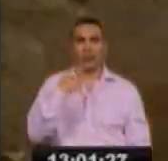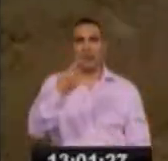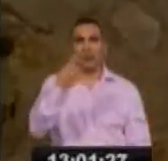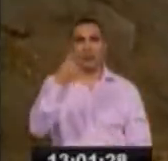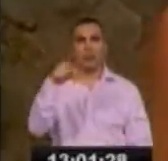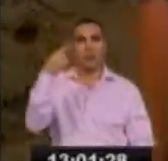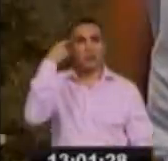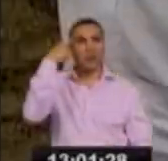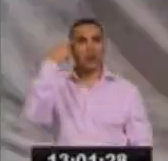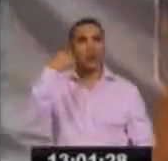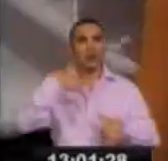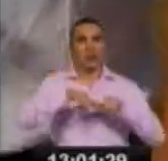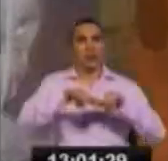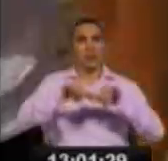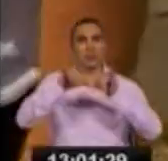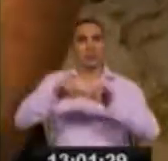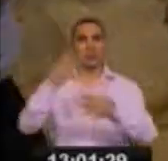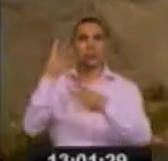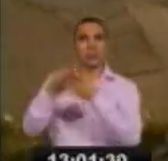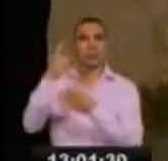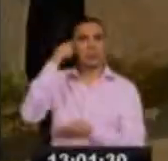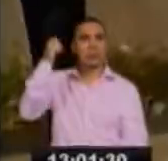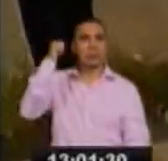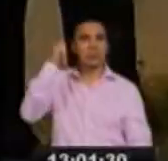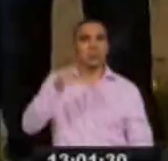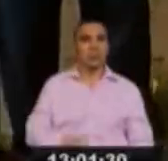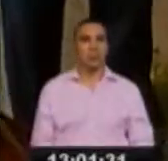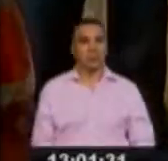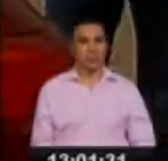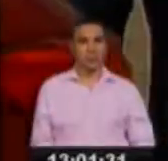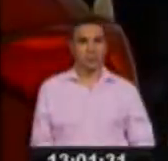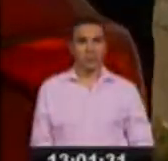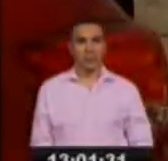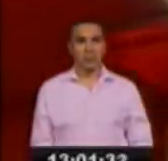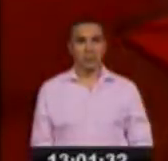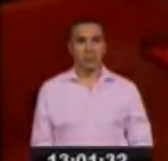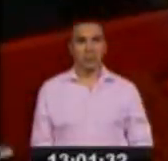que mentalmente aún permanece detenida. Saskia Bermeo, TC Televisión.